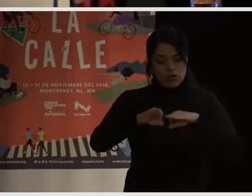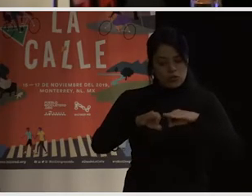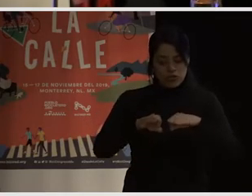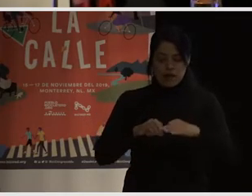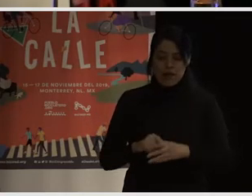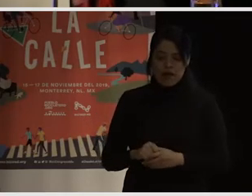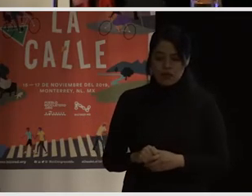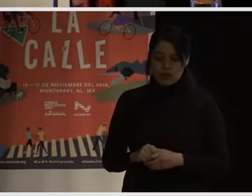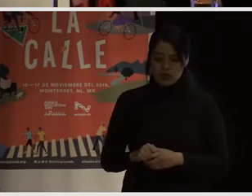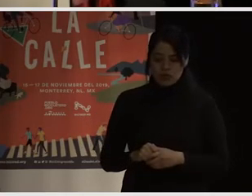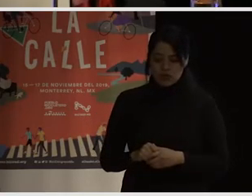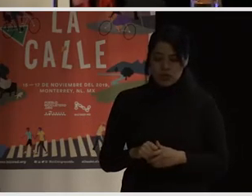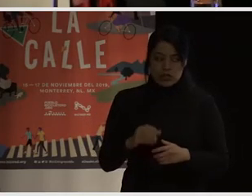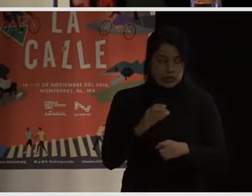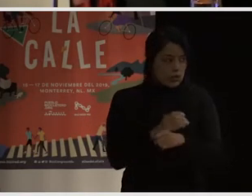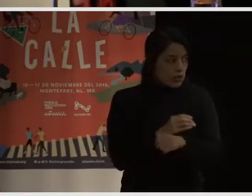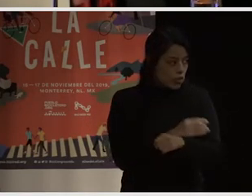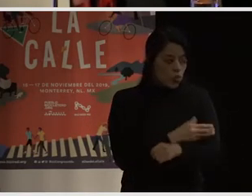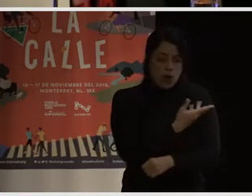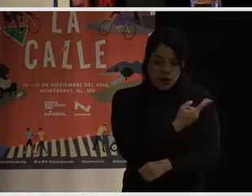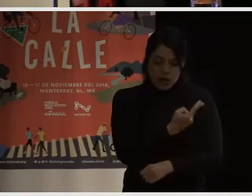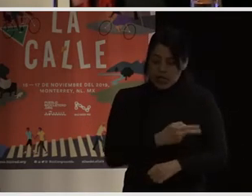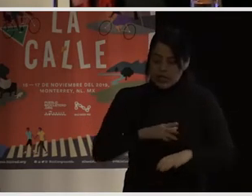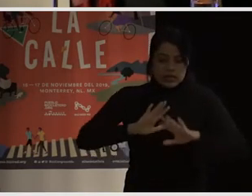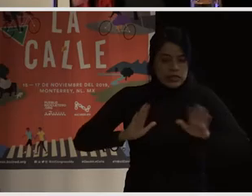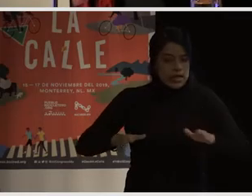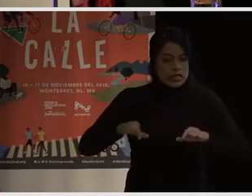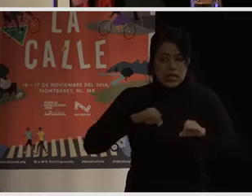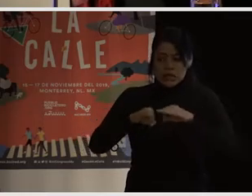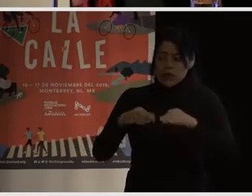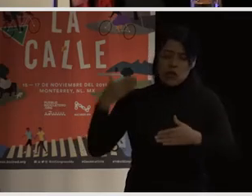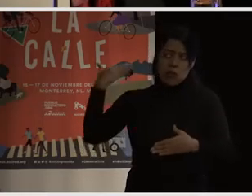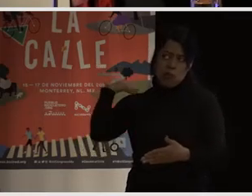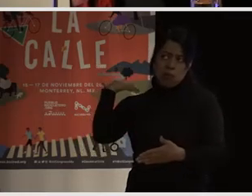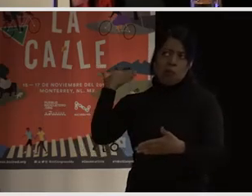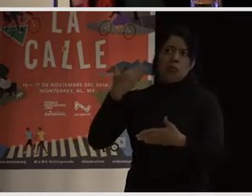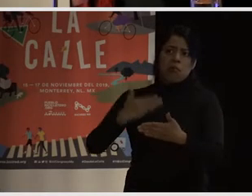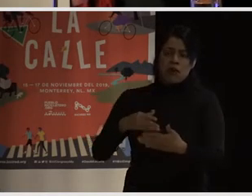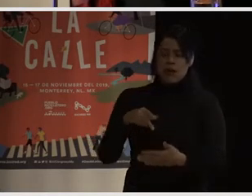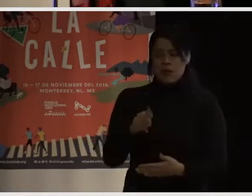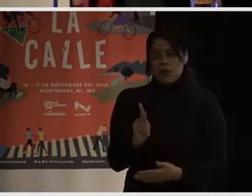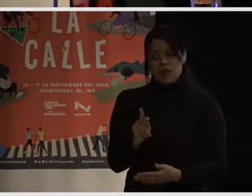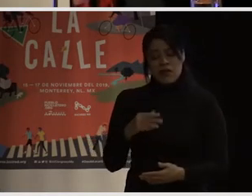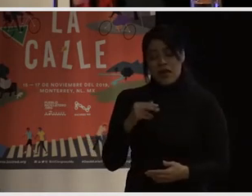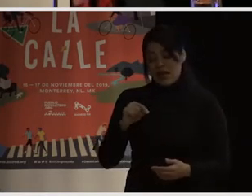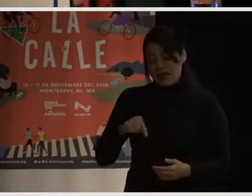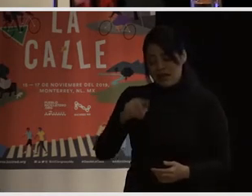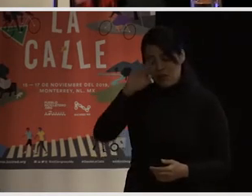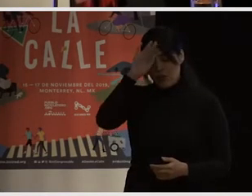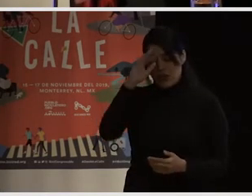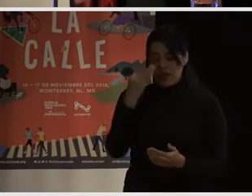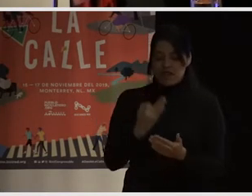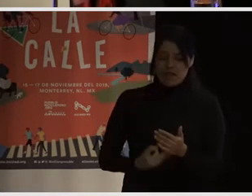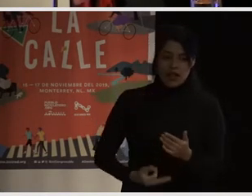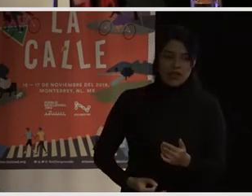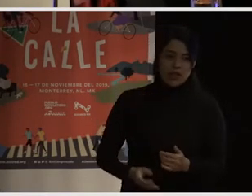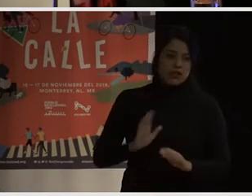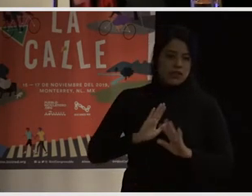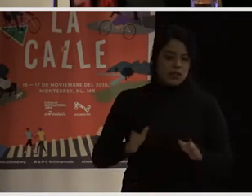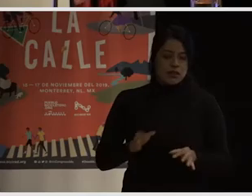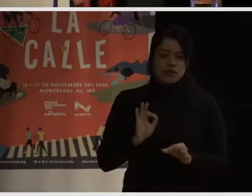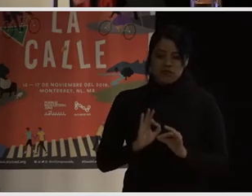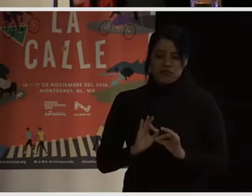la compañía del compañero llevan ya muchos años trabajando en ello entonces por parte mía de secretos muchas gracias muy